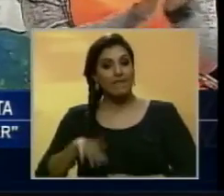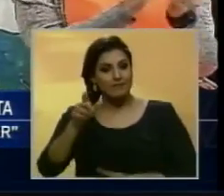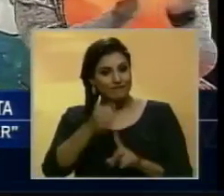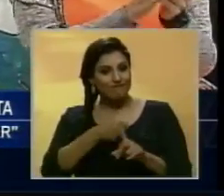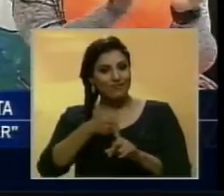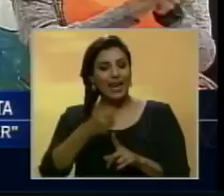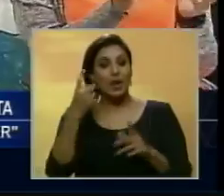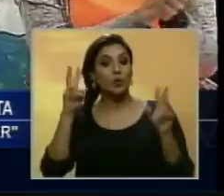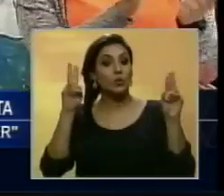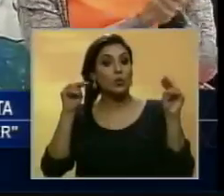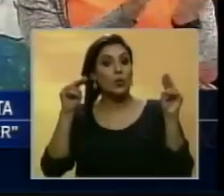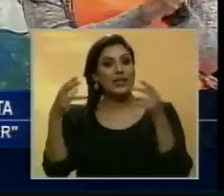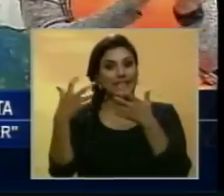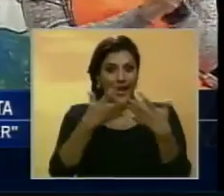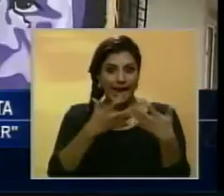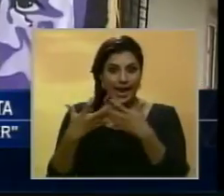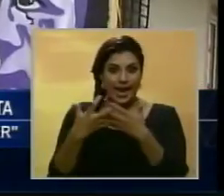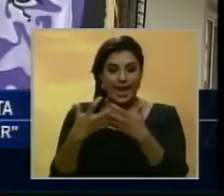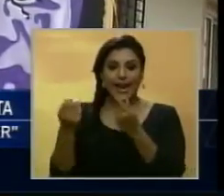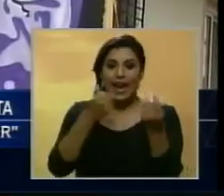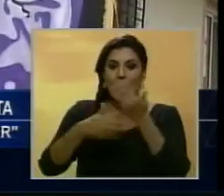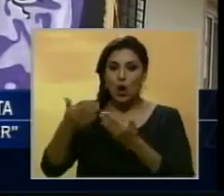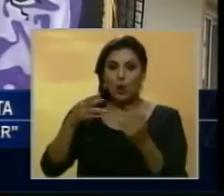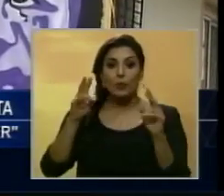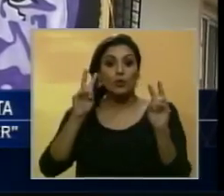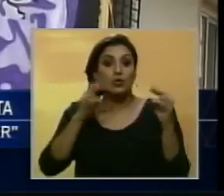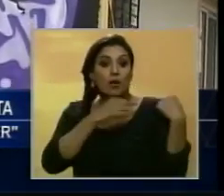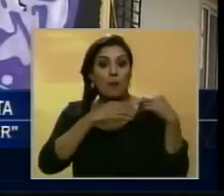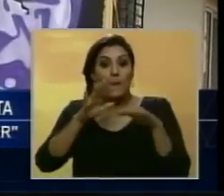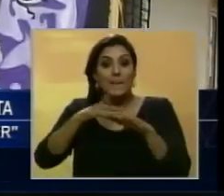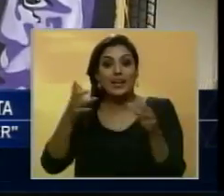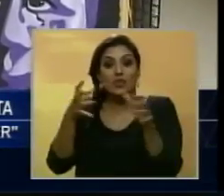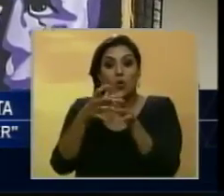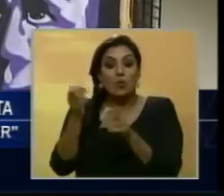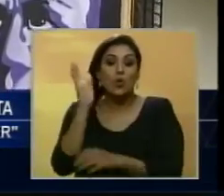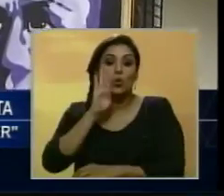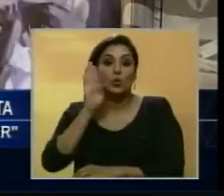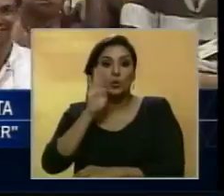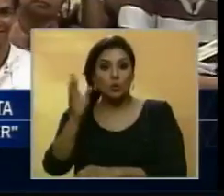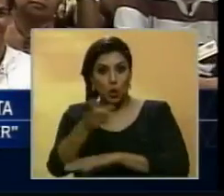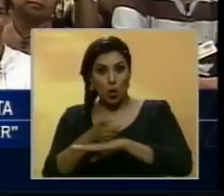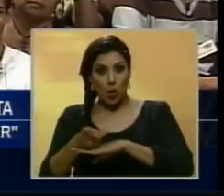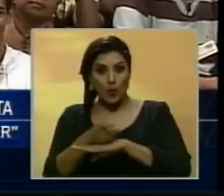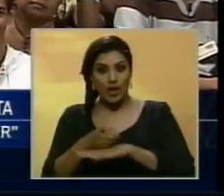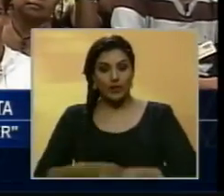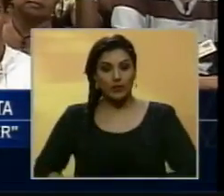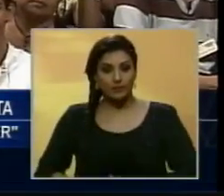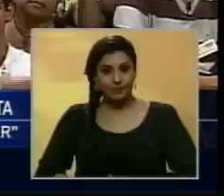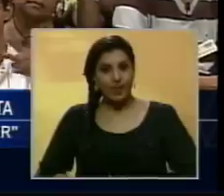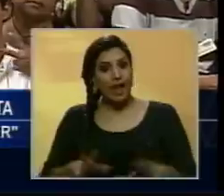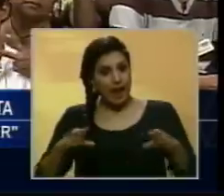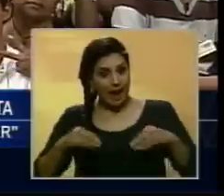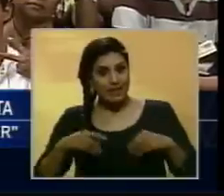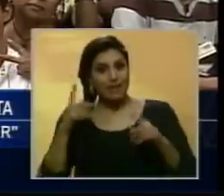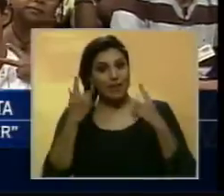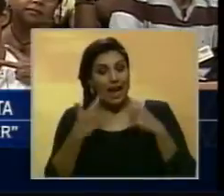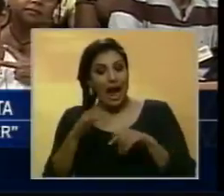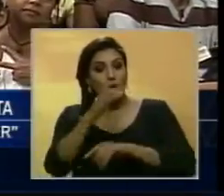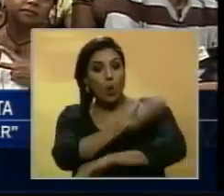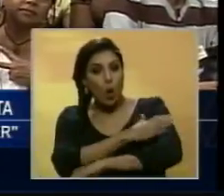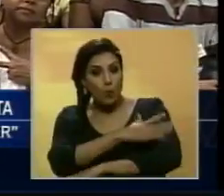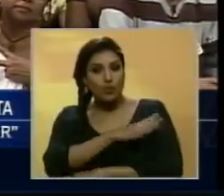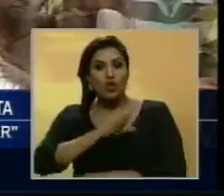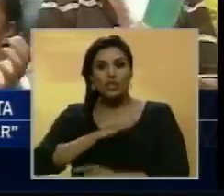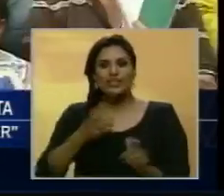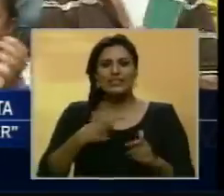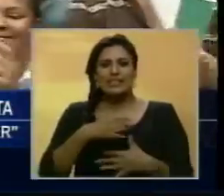Insiste en una supuesta guerra económica dirigida, según él, por los adversarios al gobierno. Asegura que a la oposición